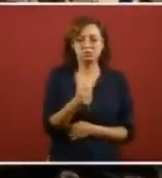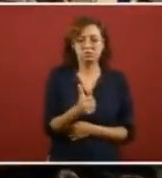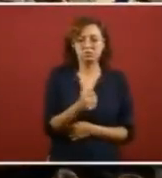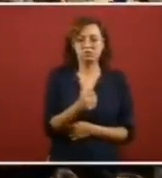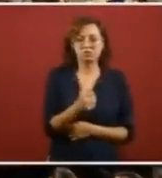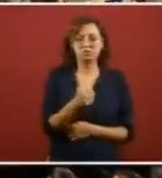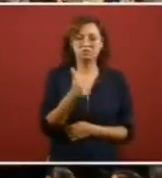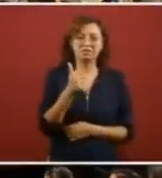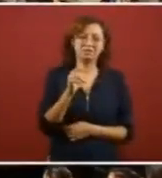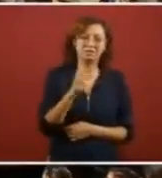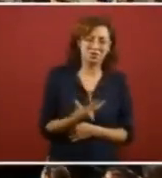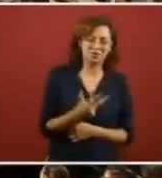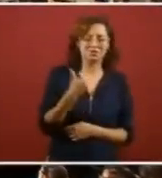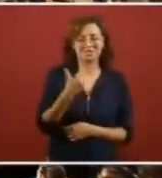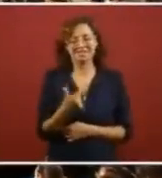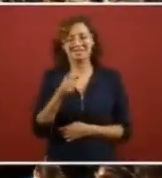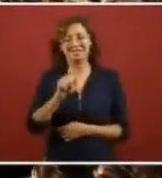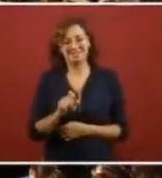5, 6, 8, 7, 22.